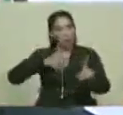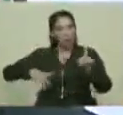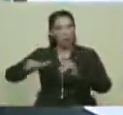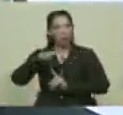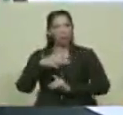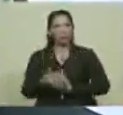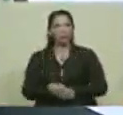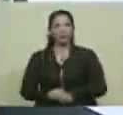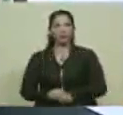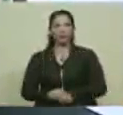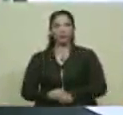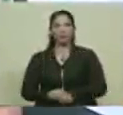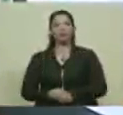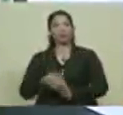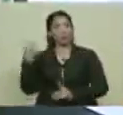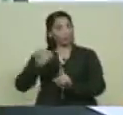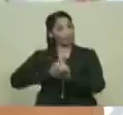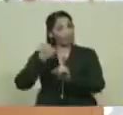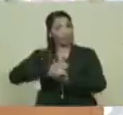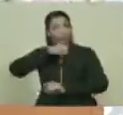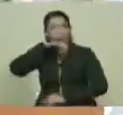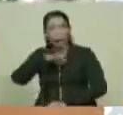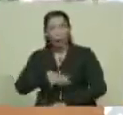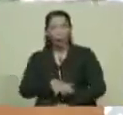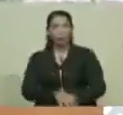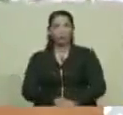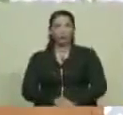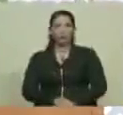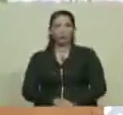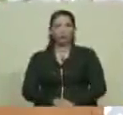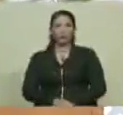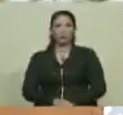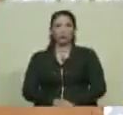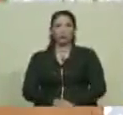Y ha sido una historia muy dura esa historia.